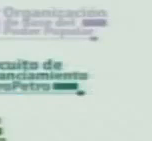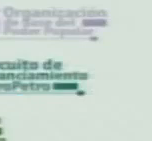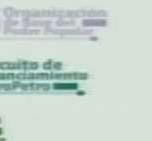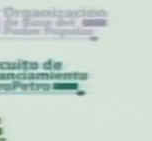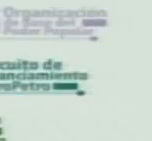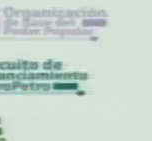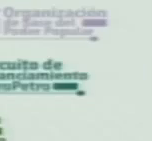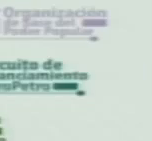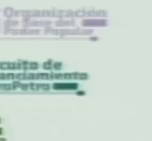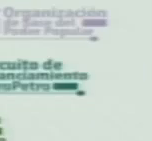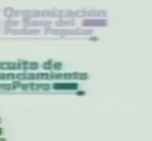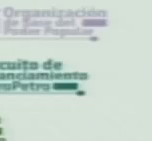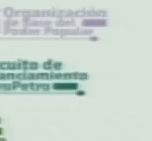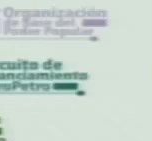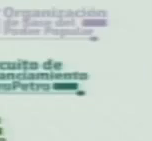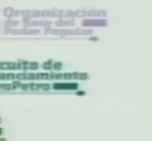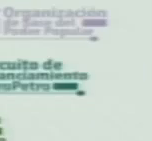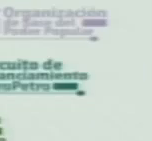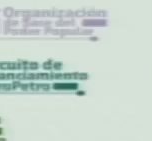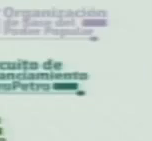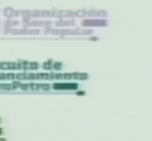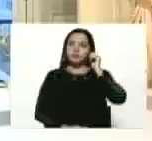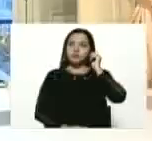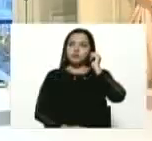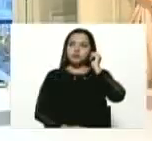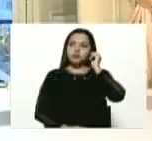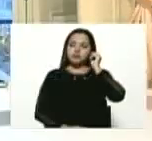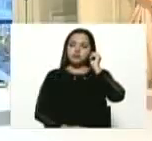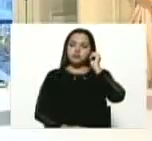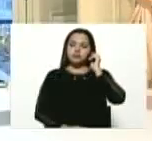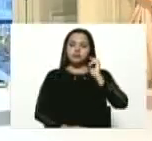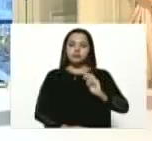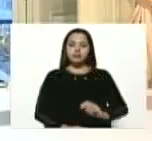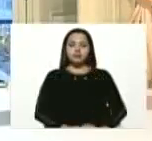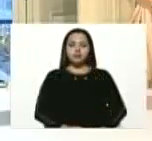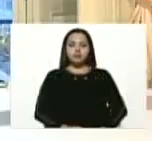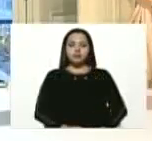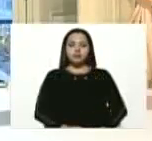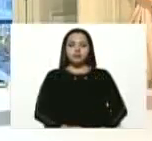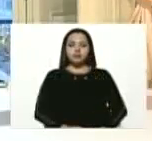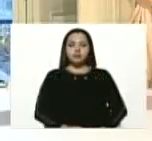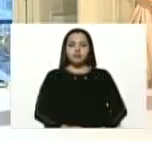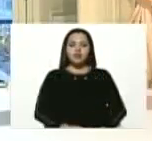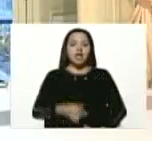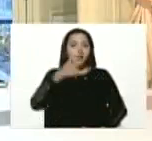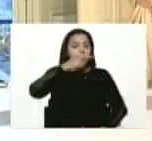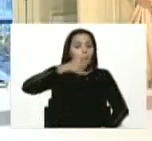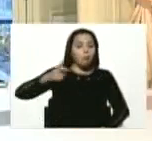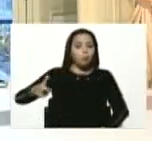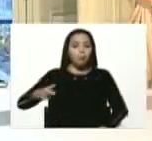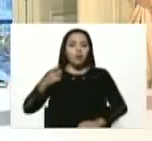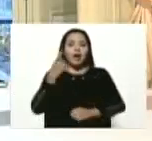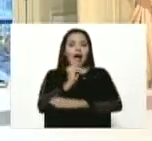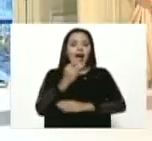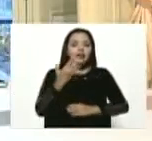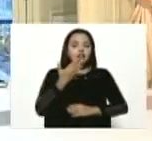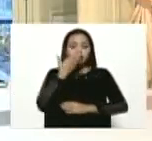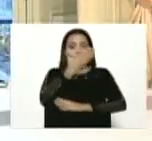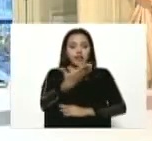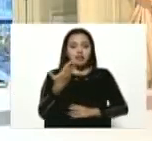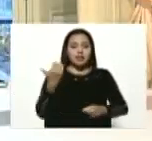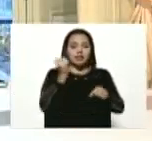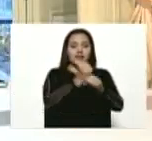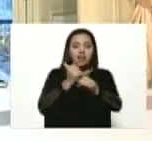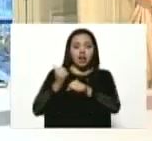espíritu, la fuerza incuestionable, indestructible, del poder popular y los frentes campesinos,